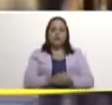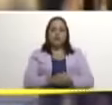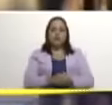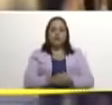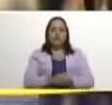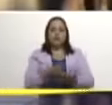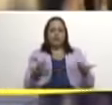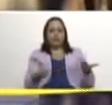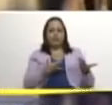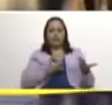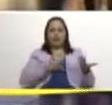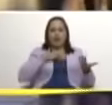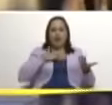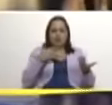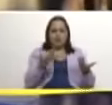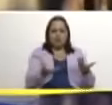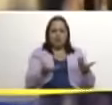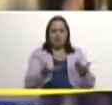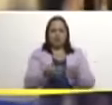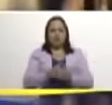Habráse vista